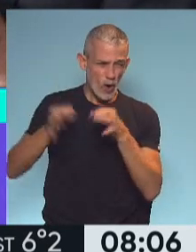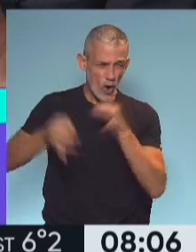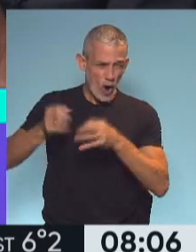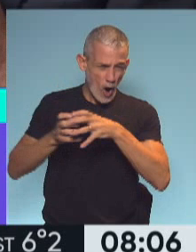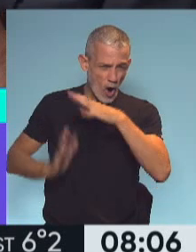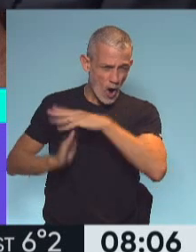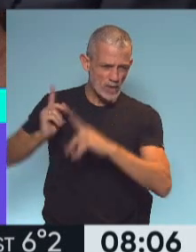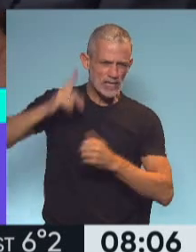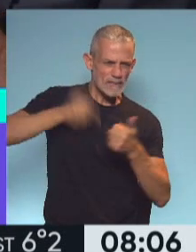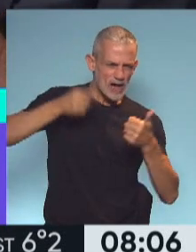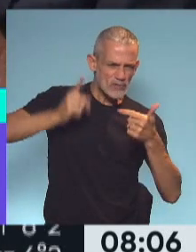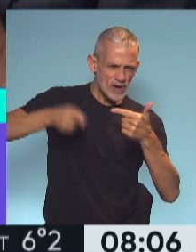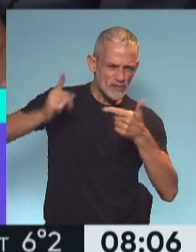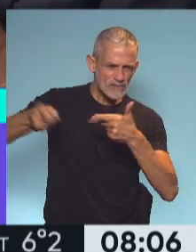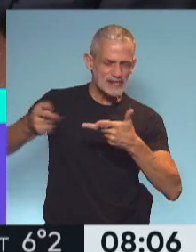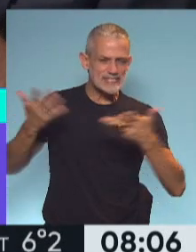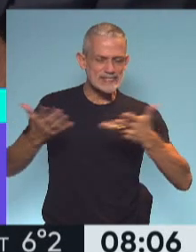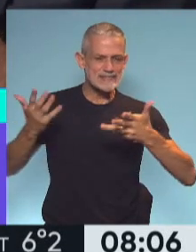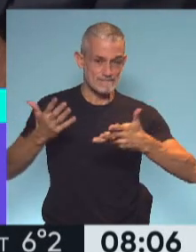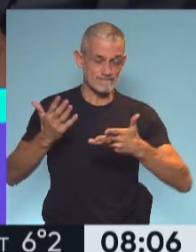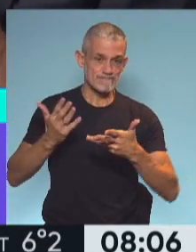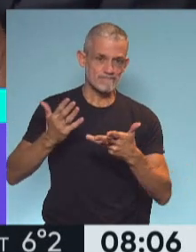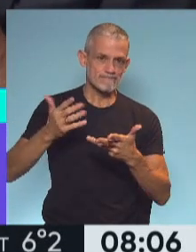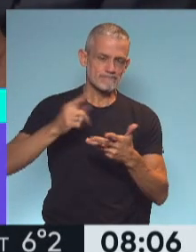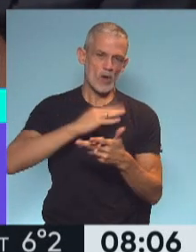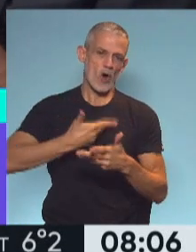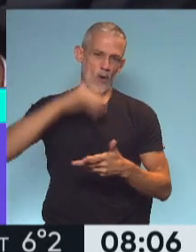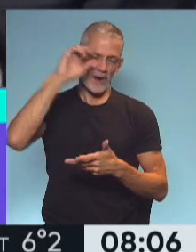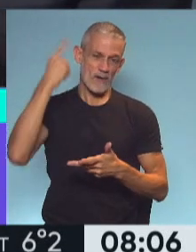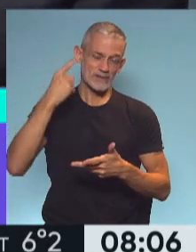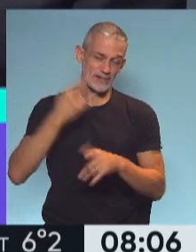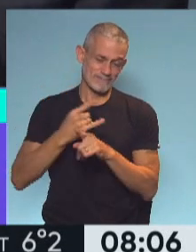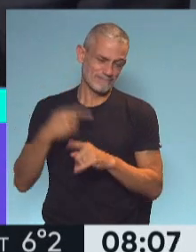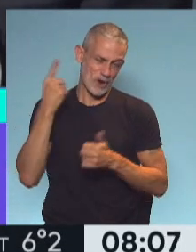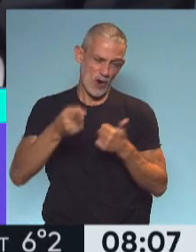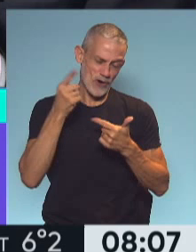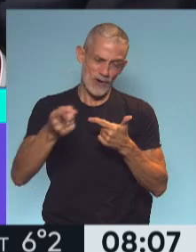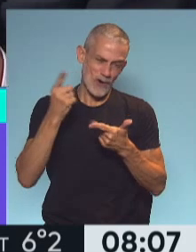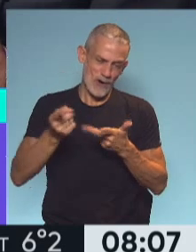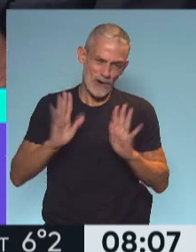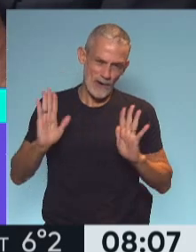en donde se encuentra como parte del Gobierno Nacional, claramente puede ver que hay una